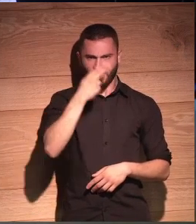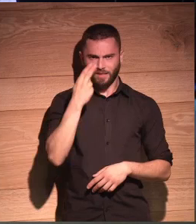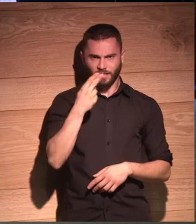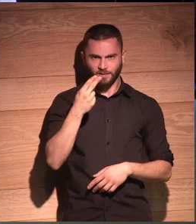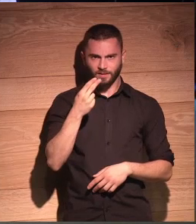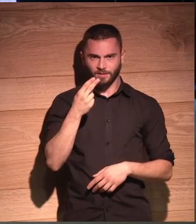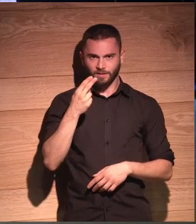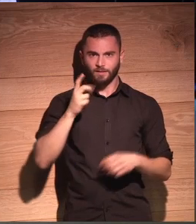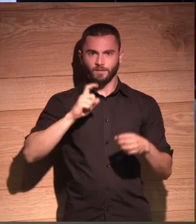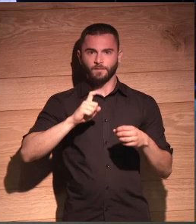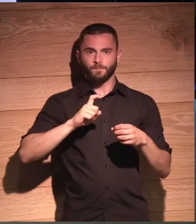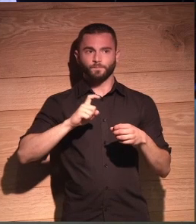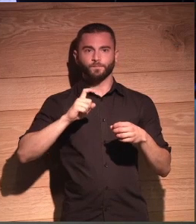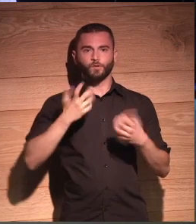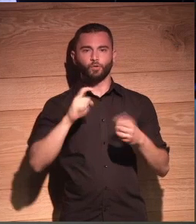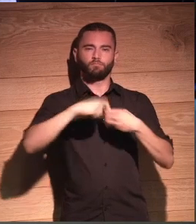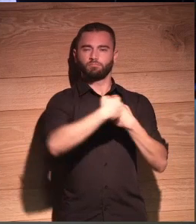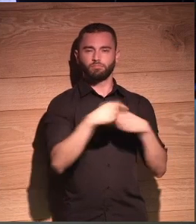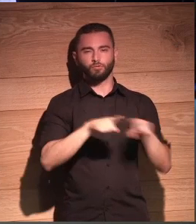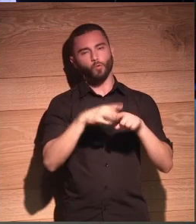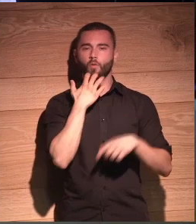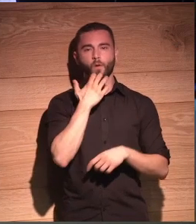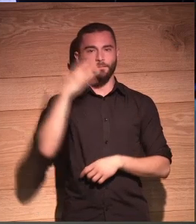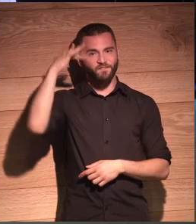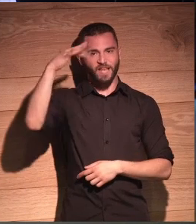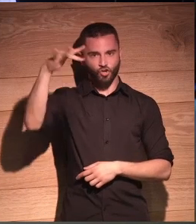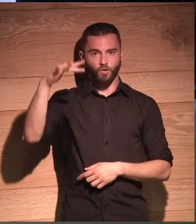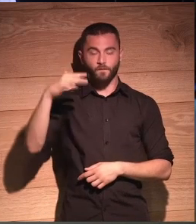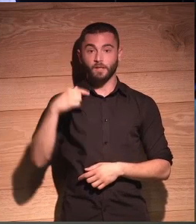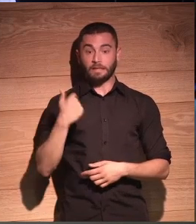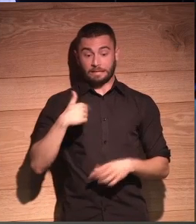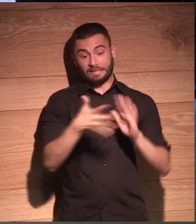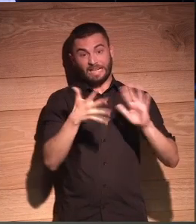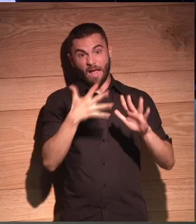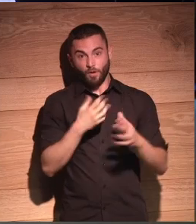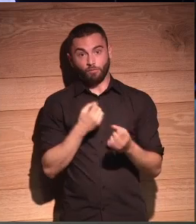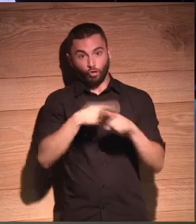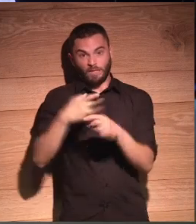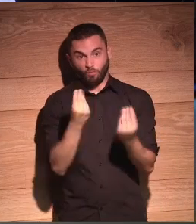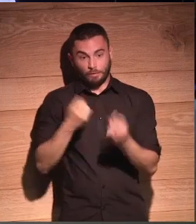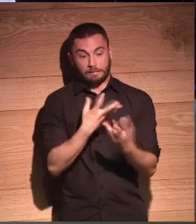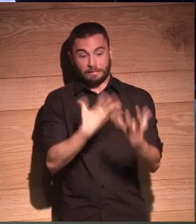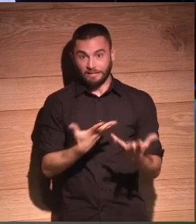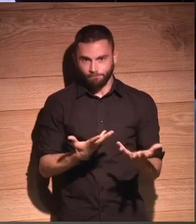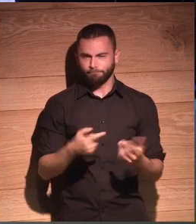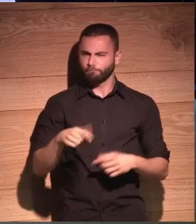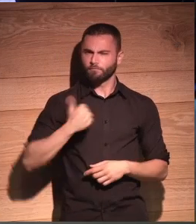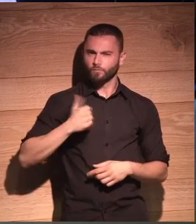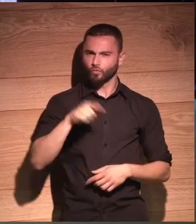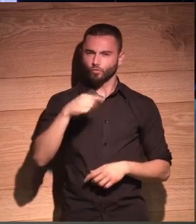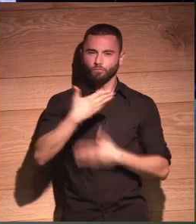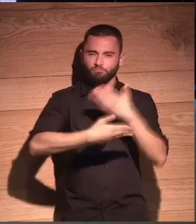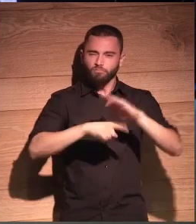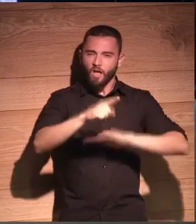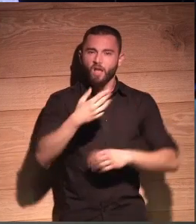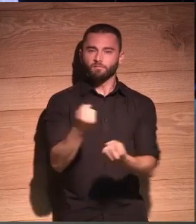que tiene también unas implicaciones casi filosóficas, ¿no? Entonces, como aquí tenemos que ir rápido contando muchas cosas, me gustaría que, no sé, que nos desarrollaras